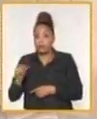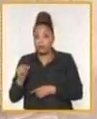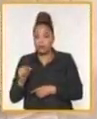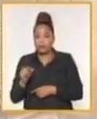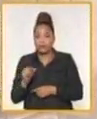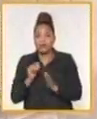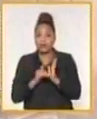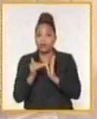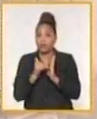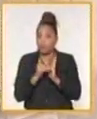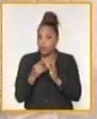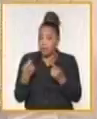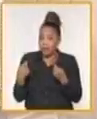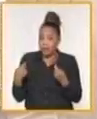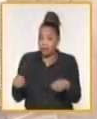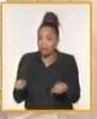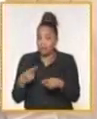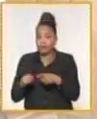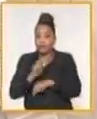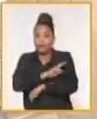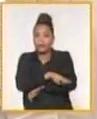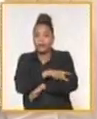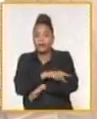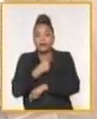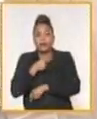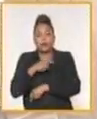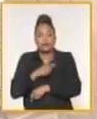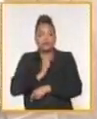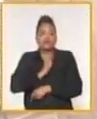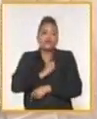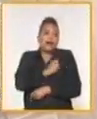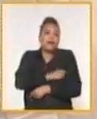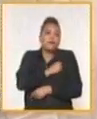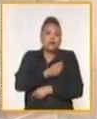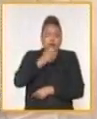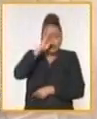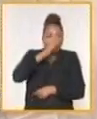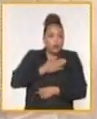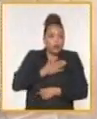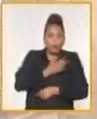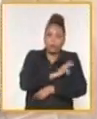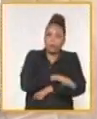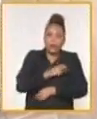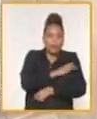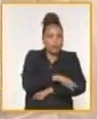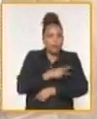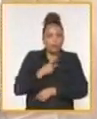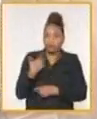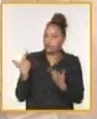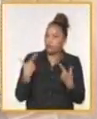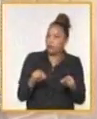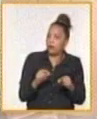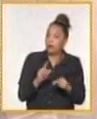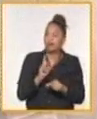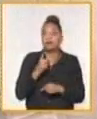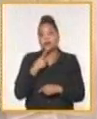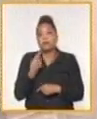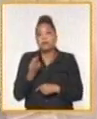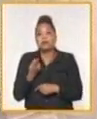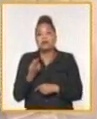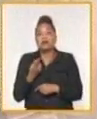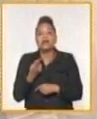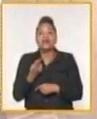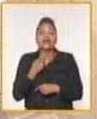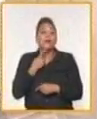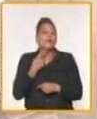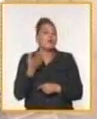Israel. Porque cuando tú quieres a tu patria y a tu nación, tú no te vas. Pero ellos están acostumbrados a que no haya guerra. La guerra es